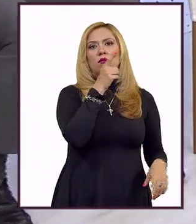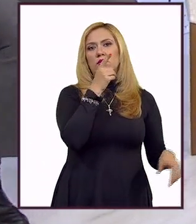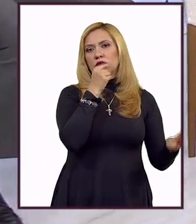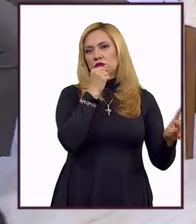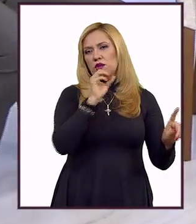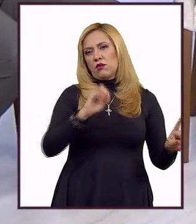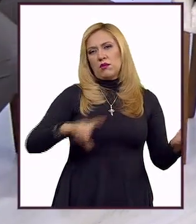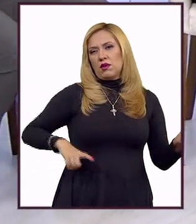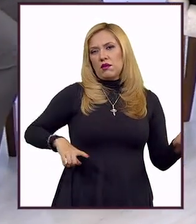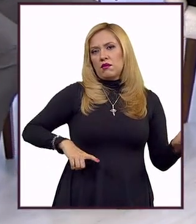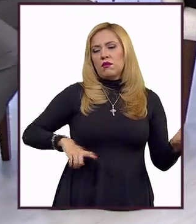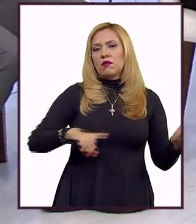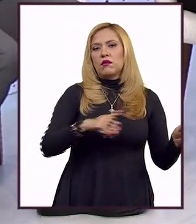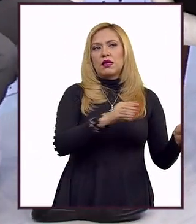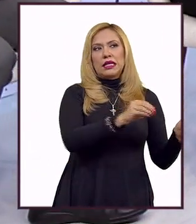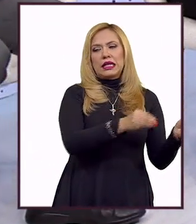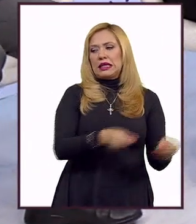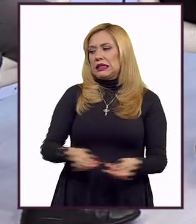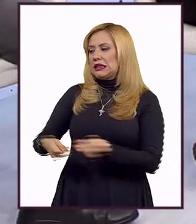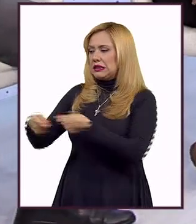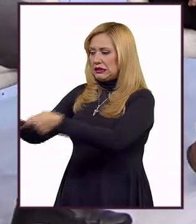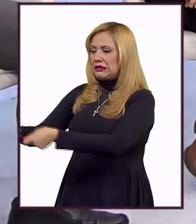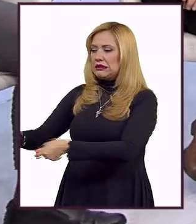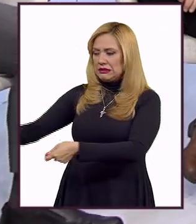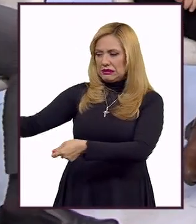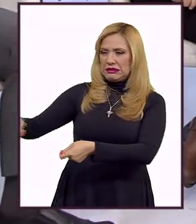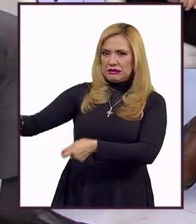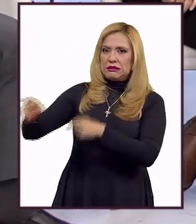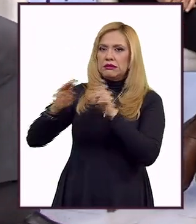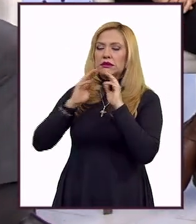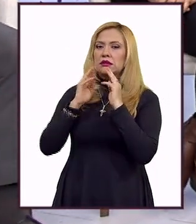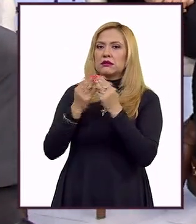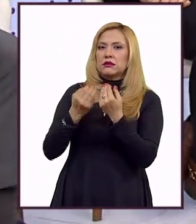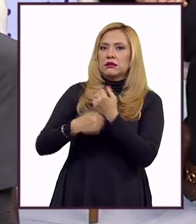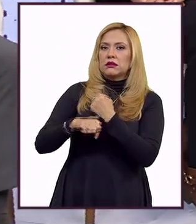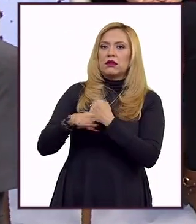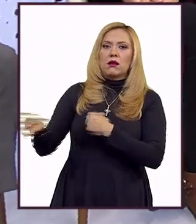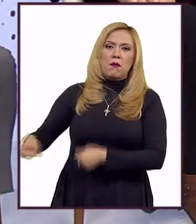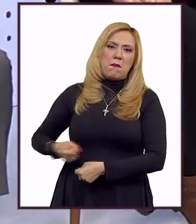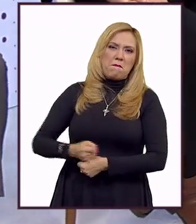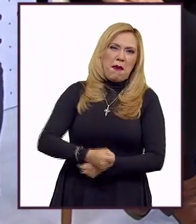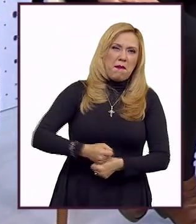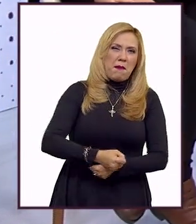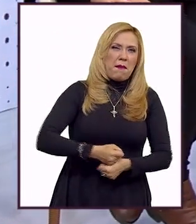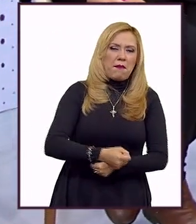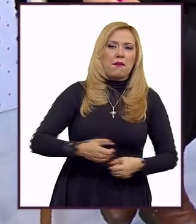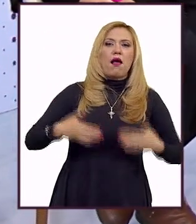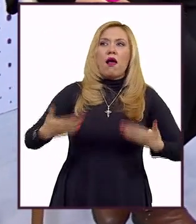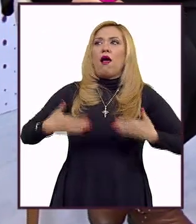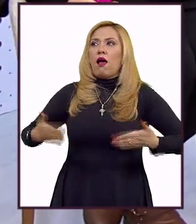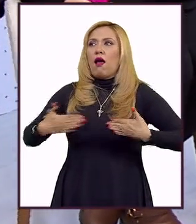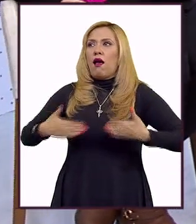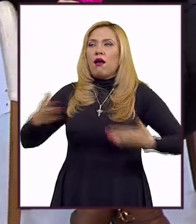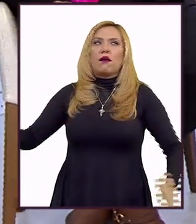pública entrega a las personas a un tercero, un particular, para que los torture, les saque la información, luego los regresan a la autoridad pública y son ellos quienes los